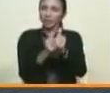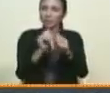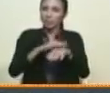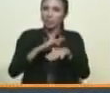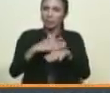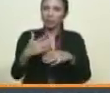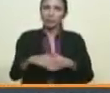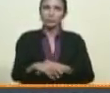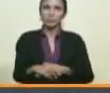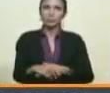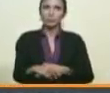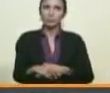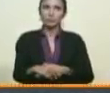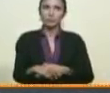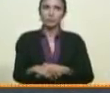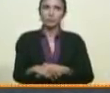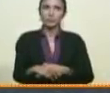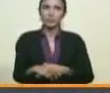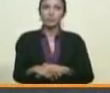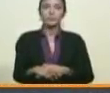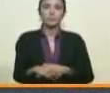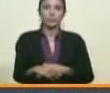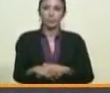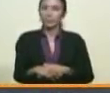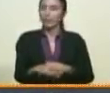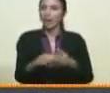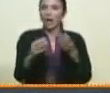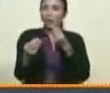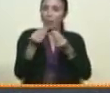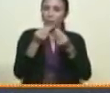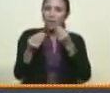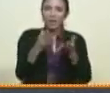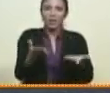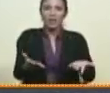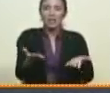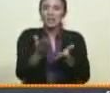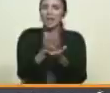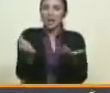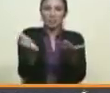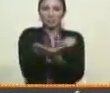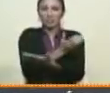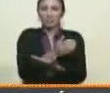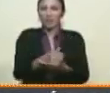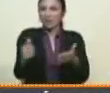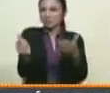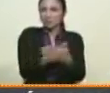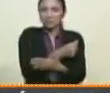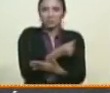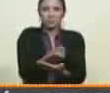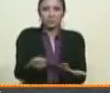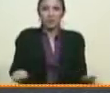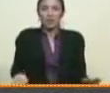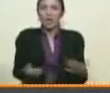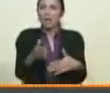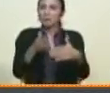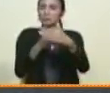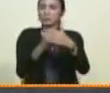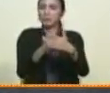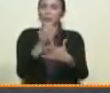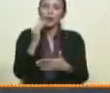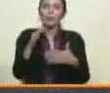porque persiguen las cargas de alimentos que traemos del exterior porque tratan de detener el alimento que